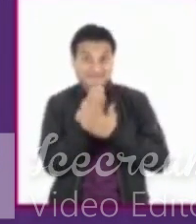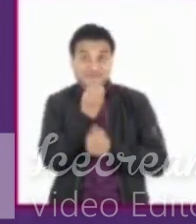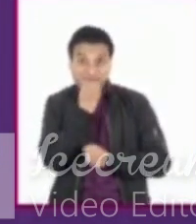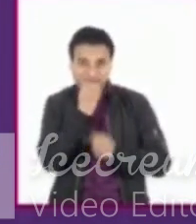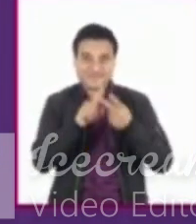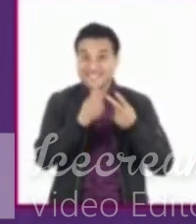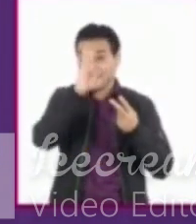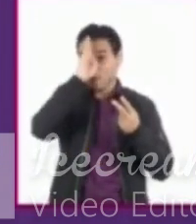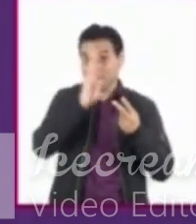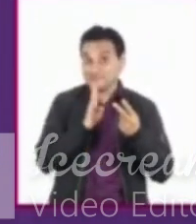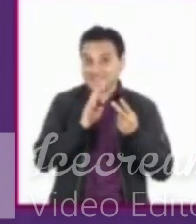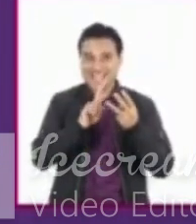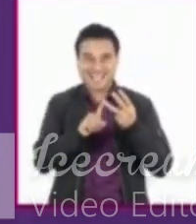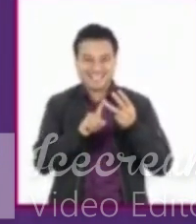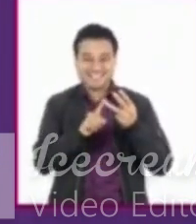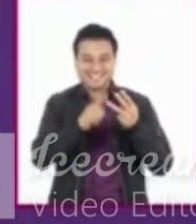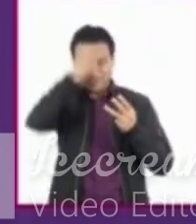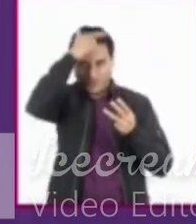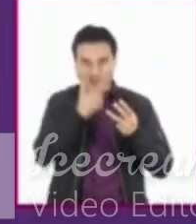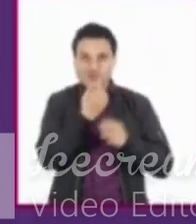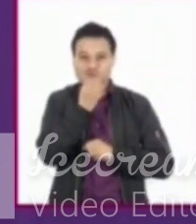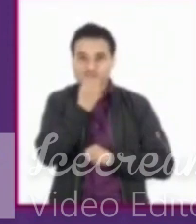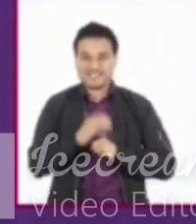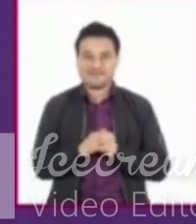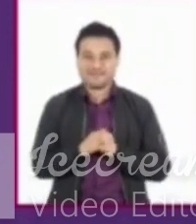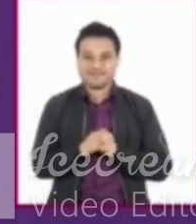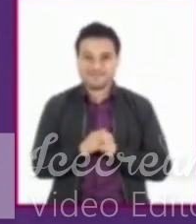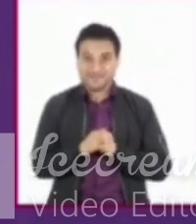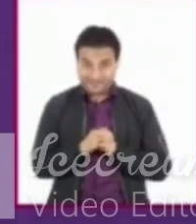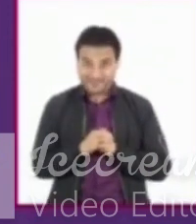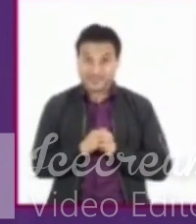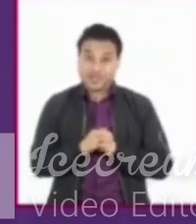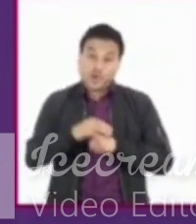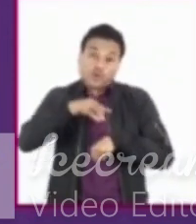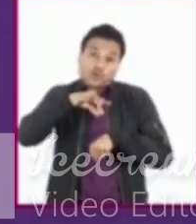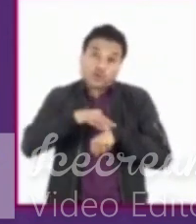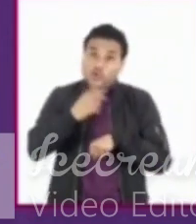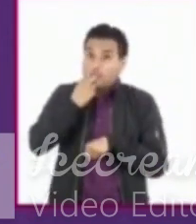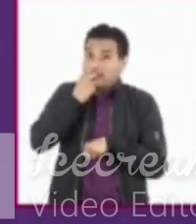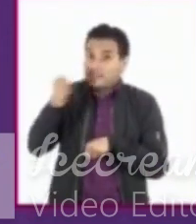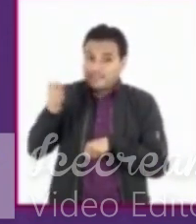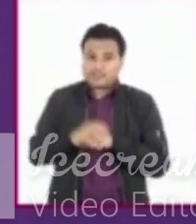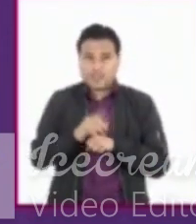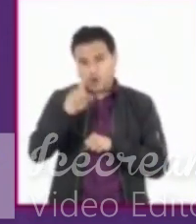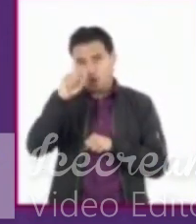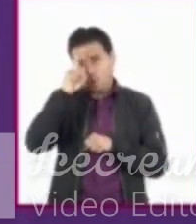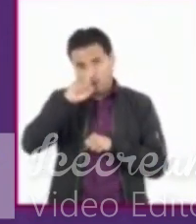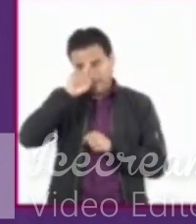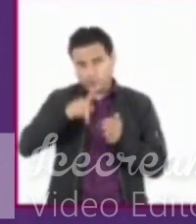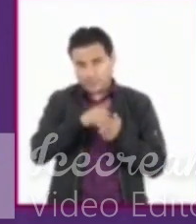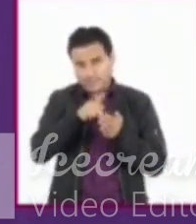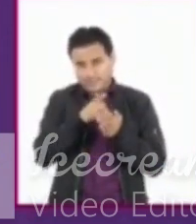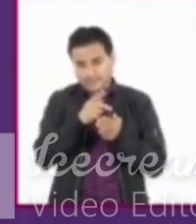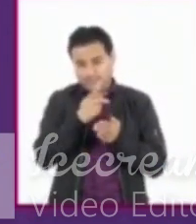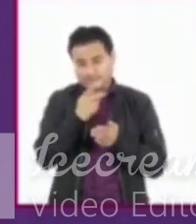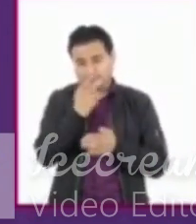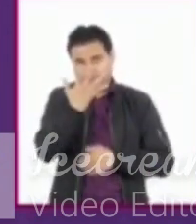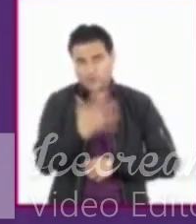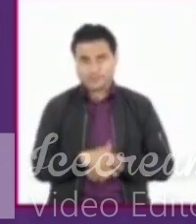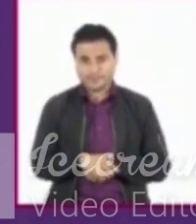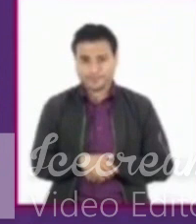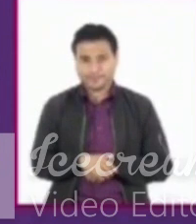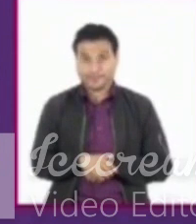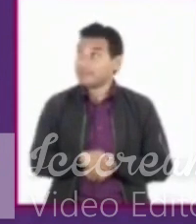comida y la cena, siendo 5 lo que recomiendan los nutriólogos. El desayuno es el